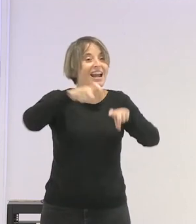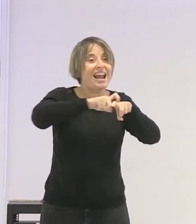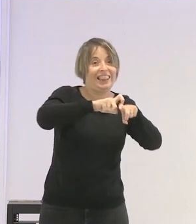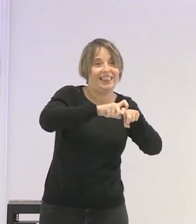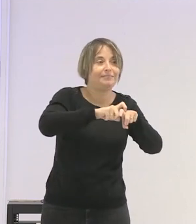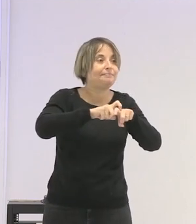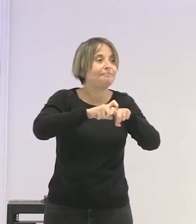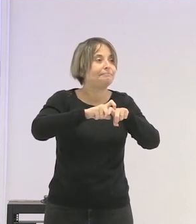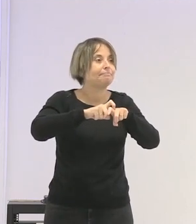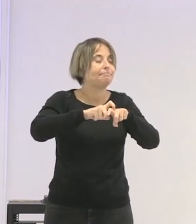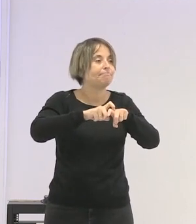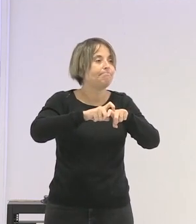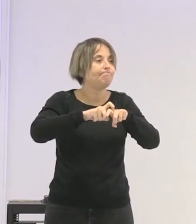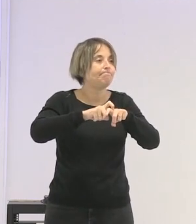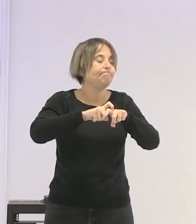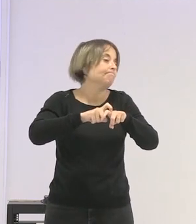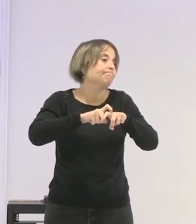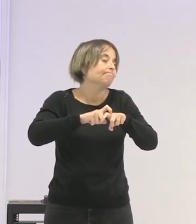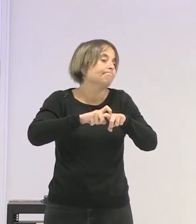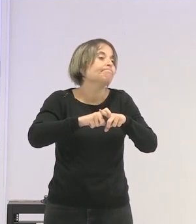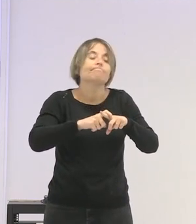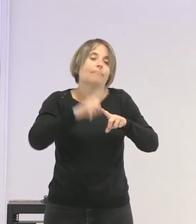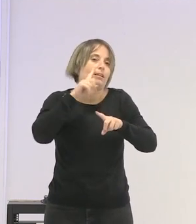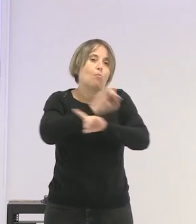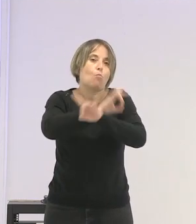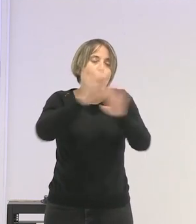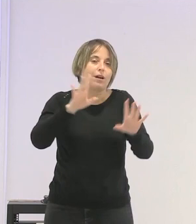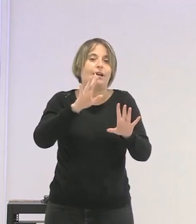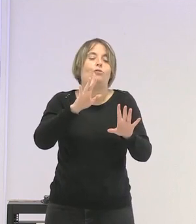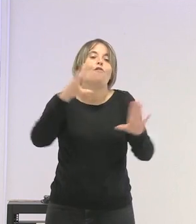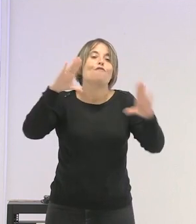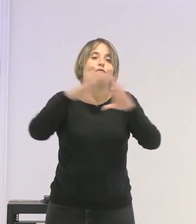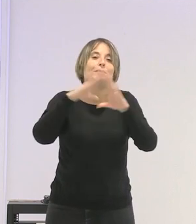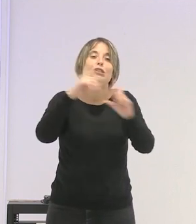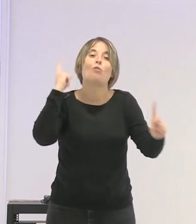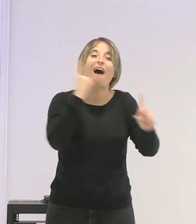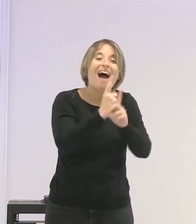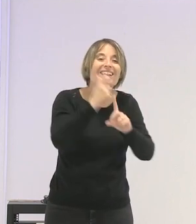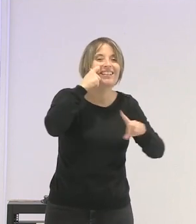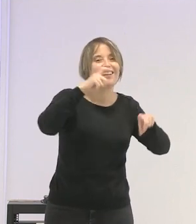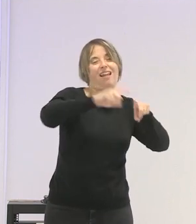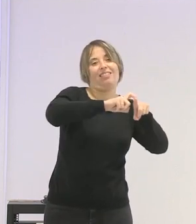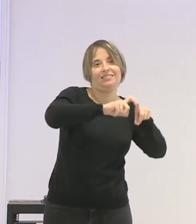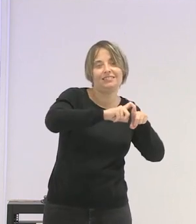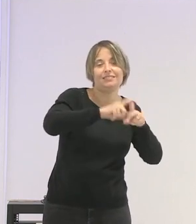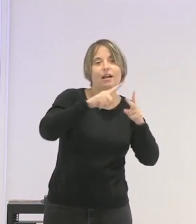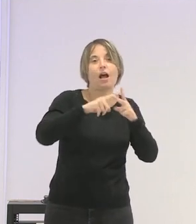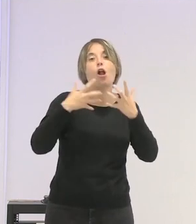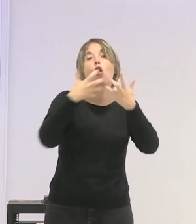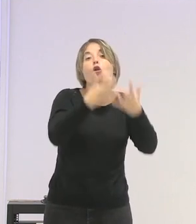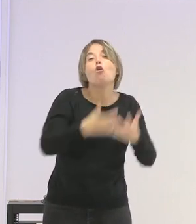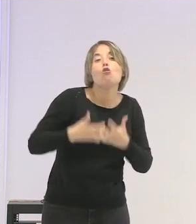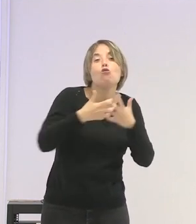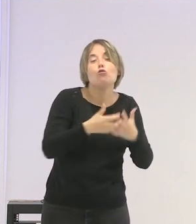es indefectible que necesitamos un feminismo antirracista, que las luchas por los derechos de